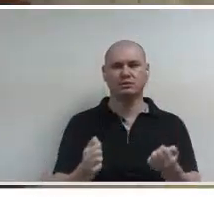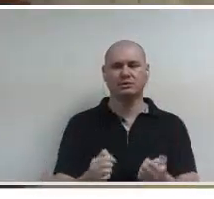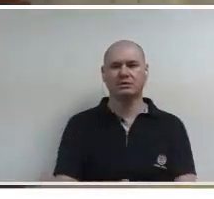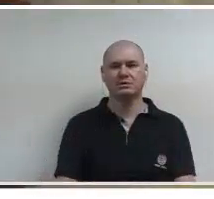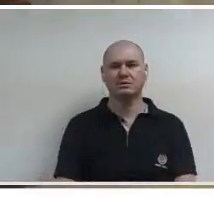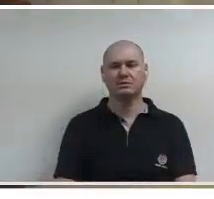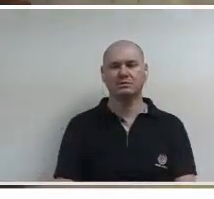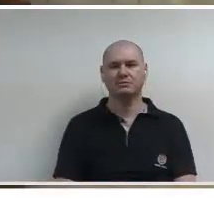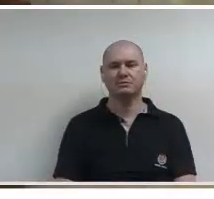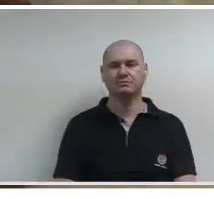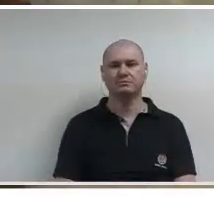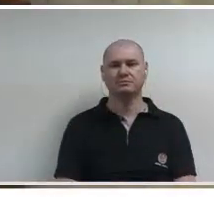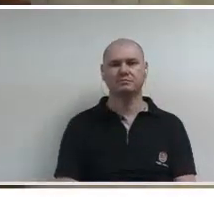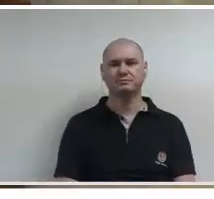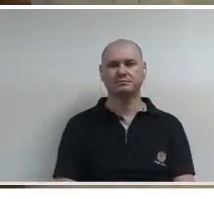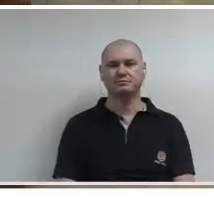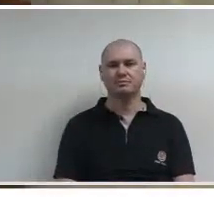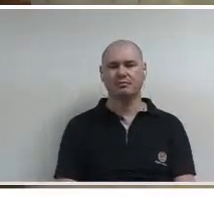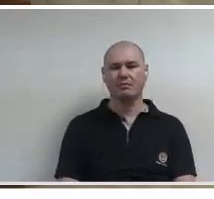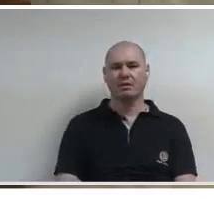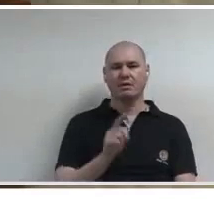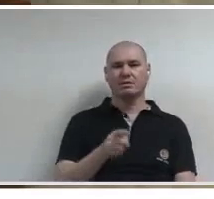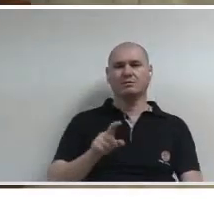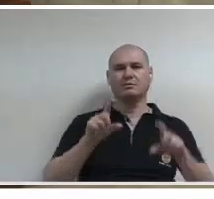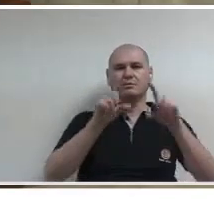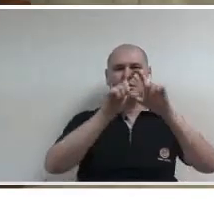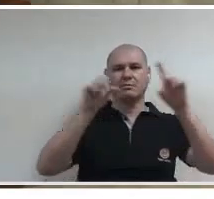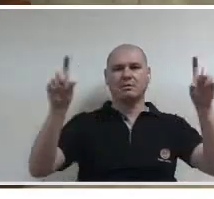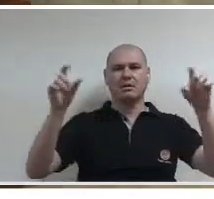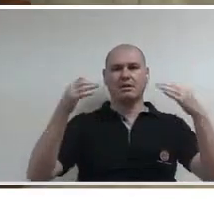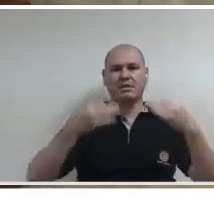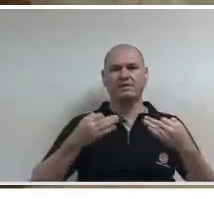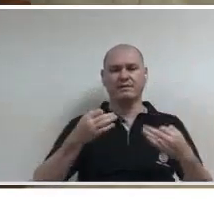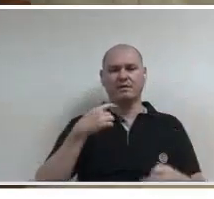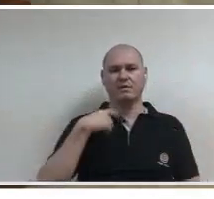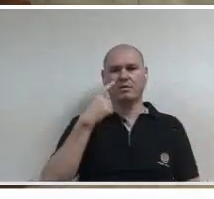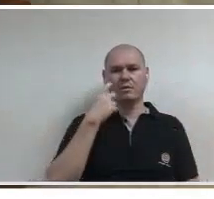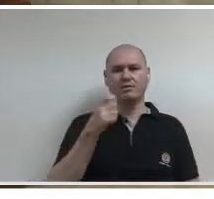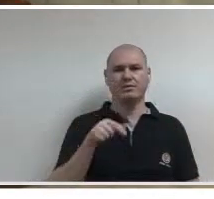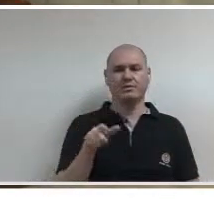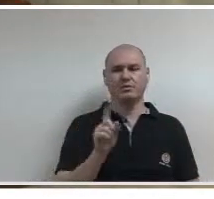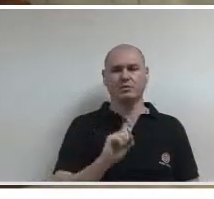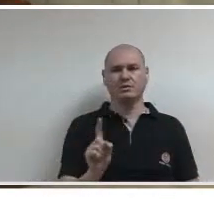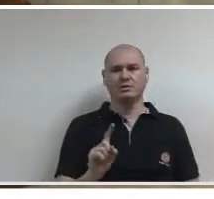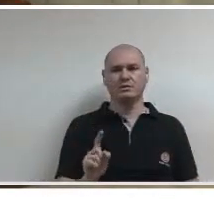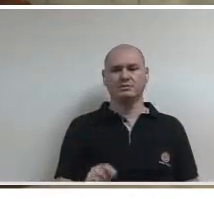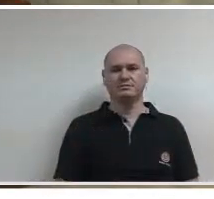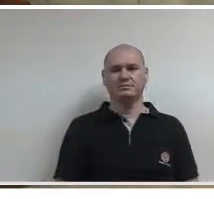Marupipa, oye, oye, Urepe, ja, y DSP, persona, oye, suspendida, se guanaramo,